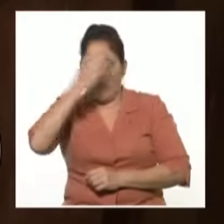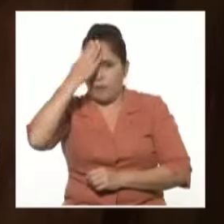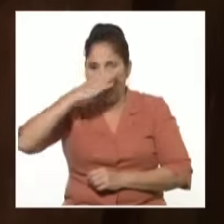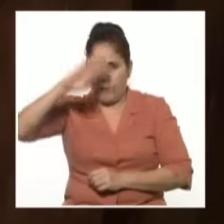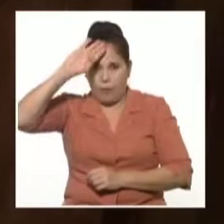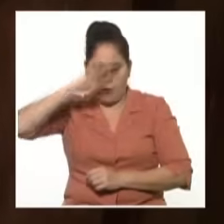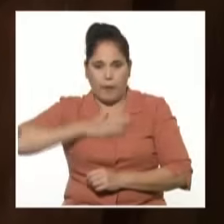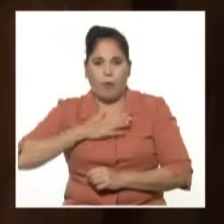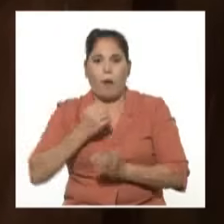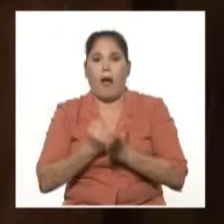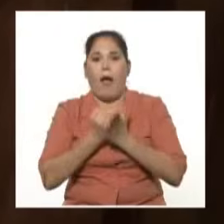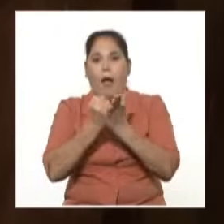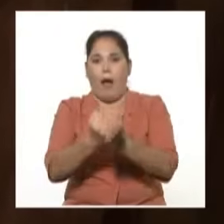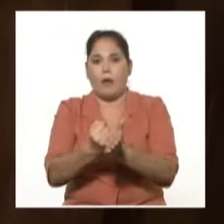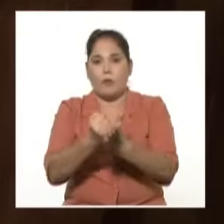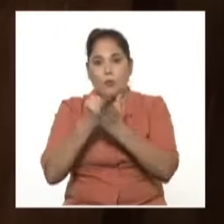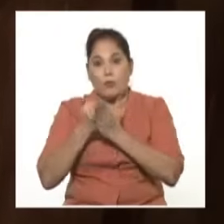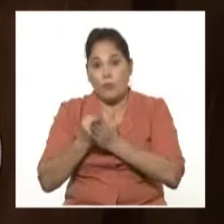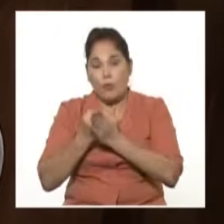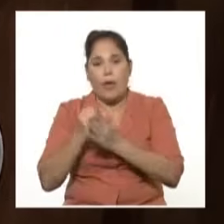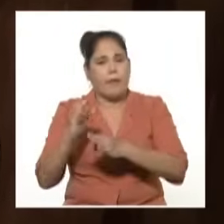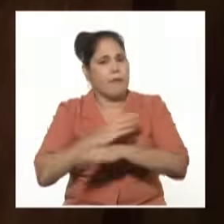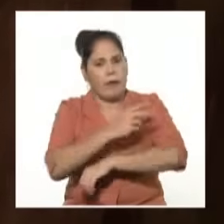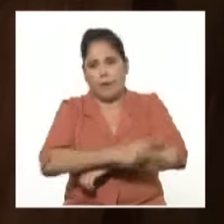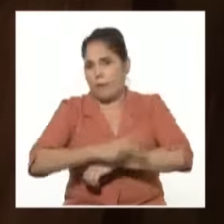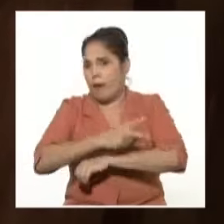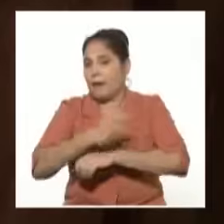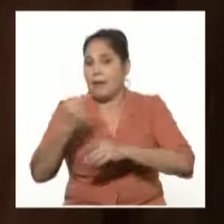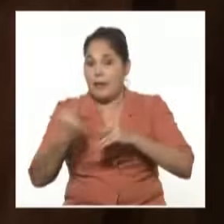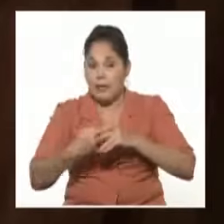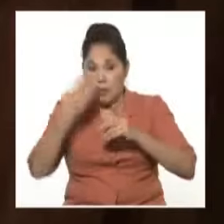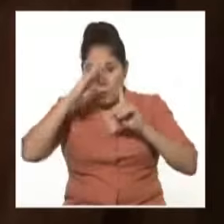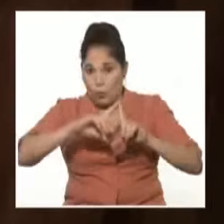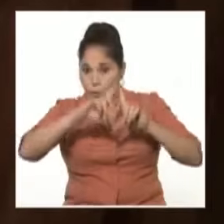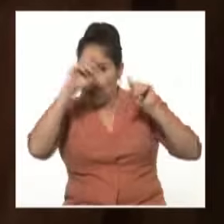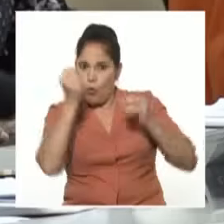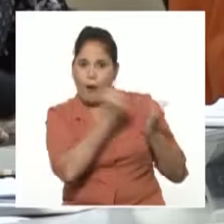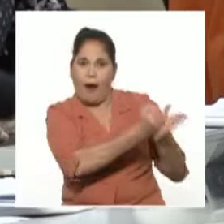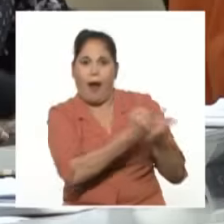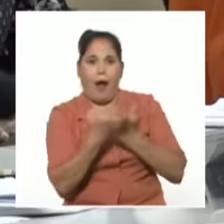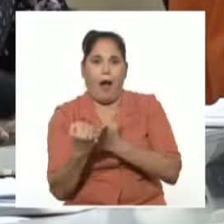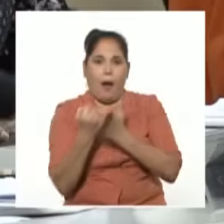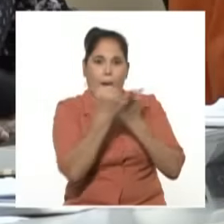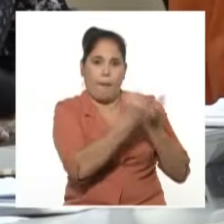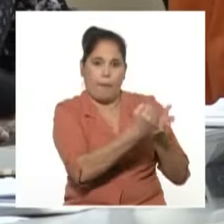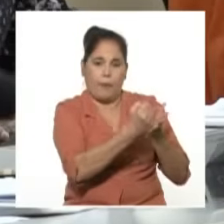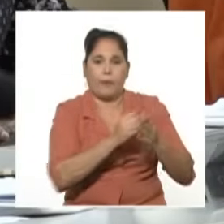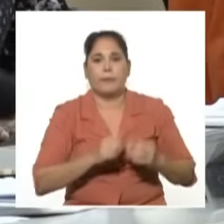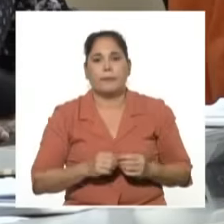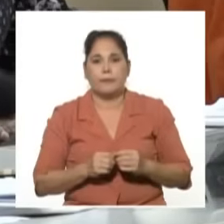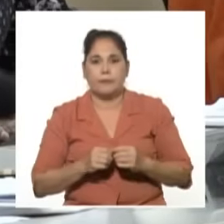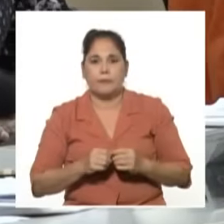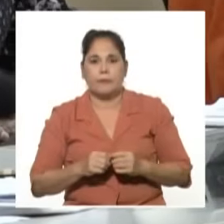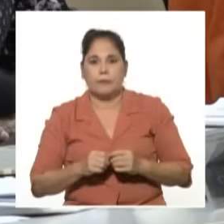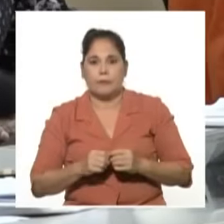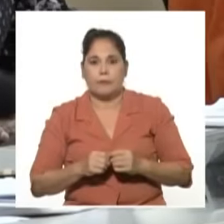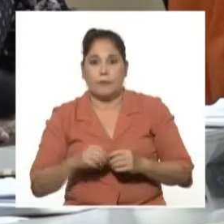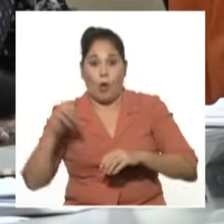la solidaridad nacional e internacional que apoya la reconstrucción de las zonas más